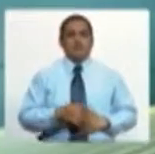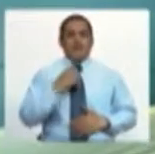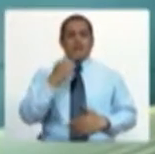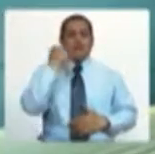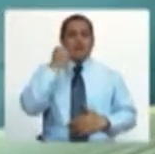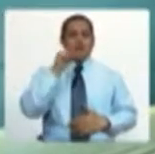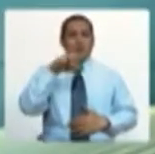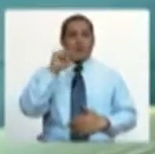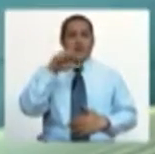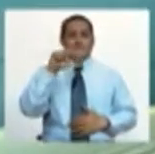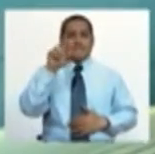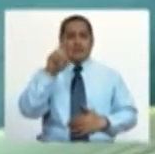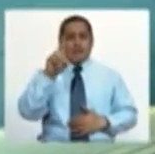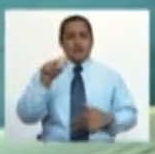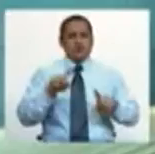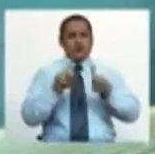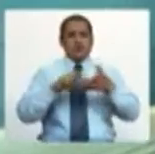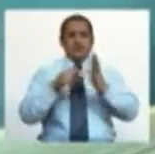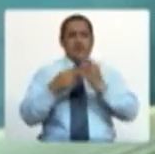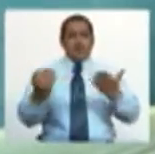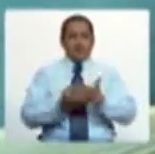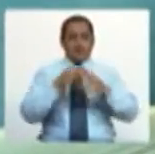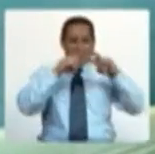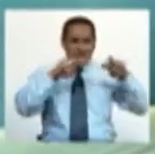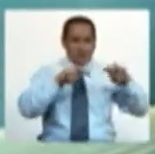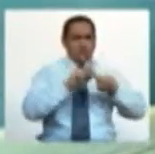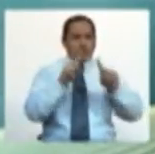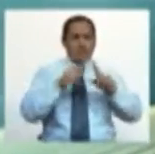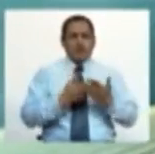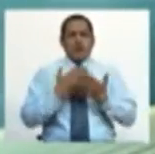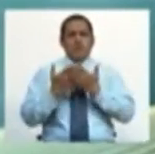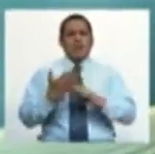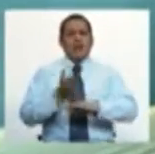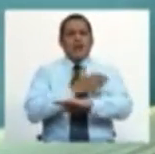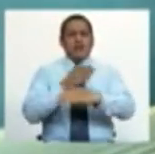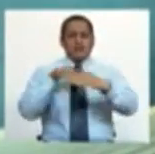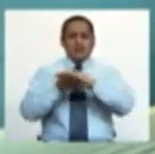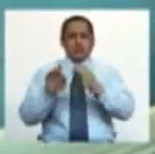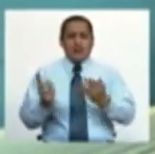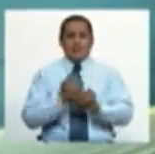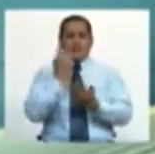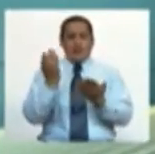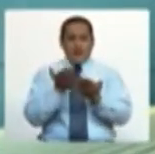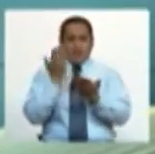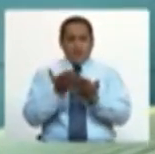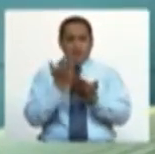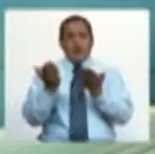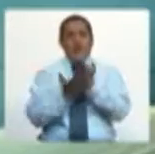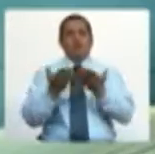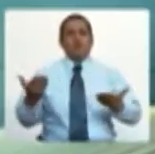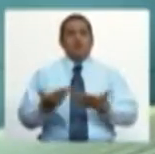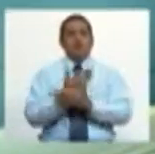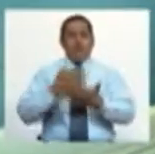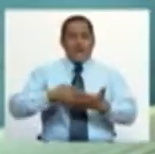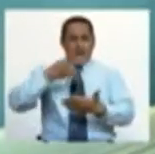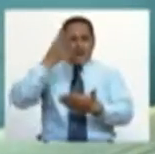El derecho de apelación no es una nueva revisión, porque hay elementos que no estuvieron dentro de la primera instancia. Es una